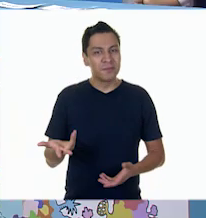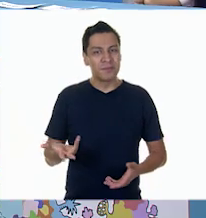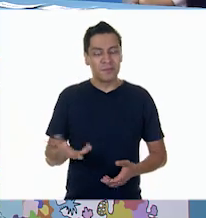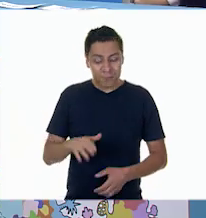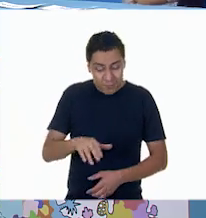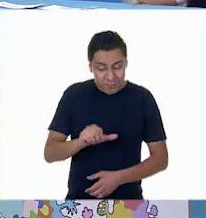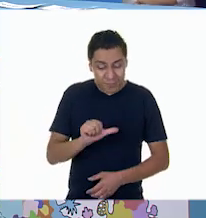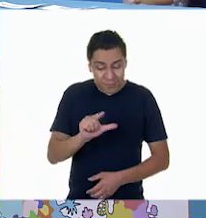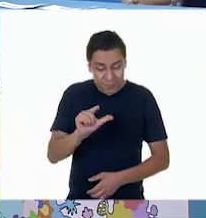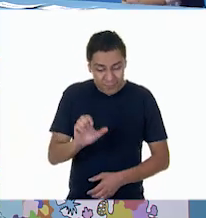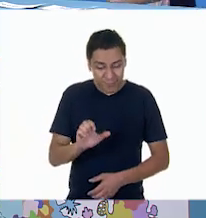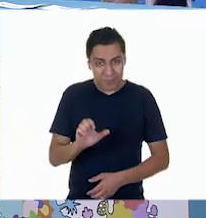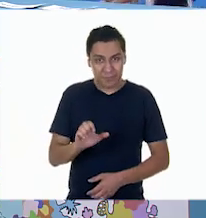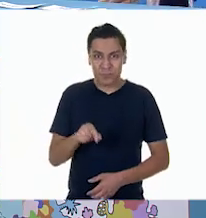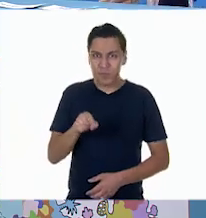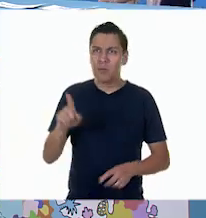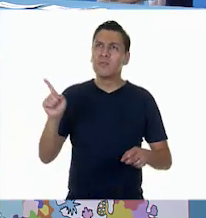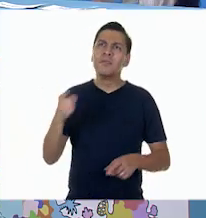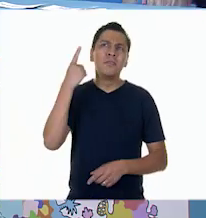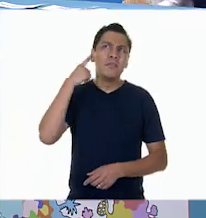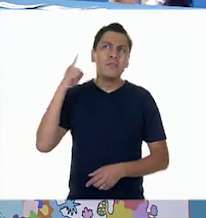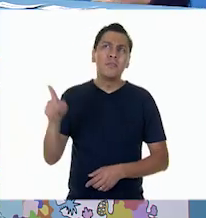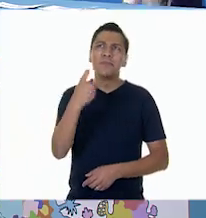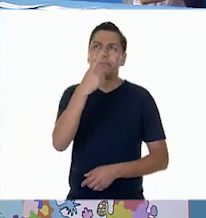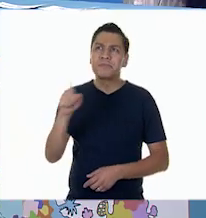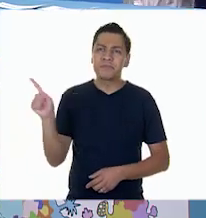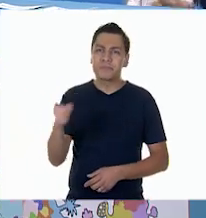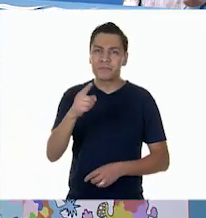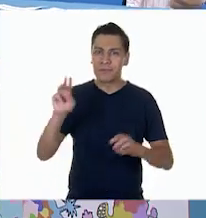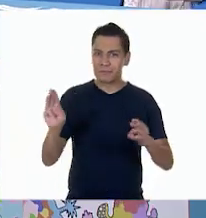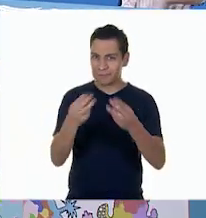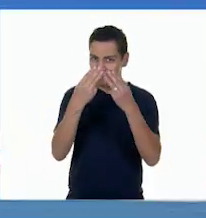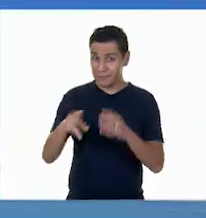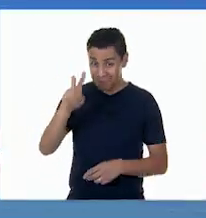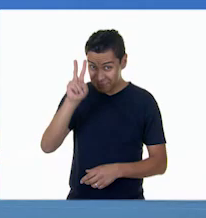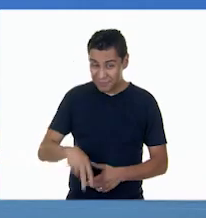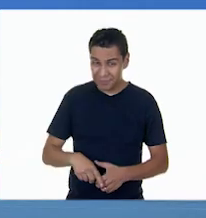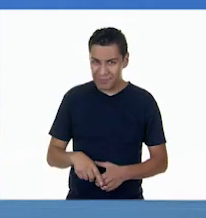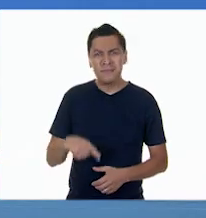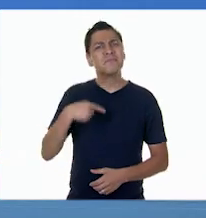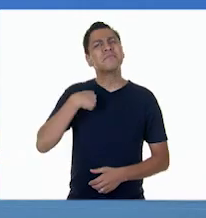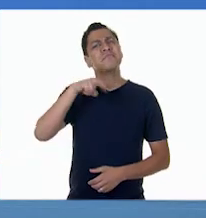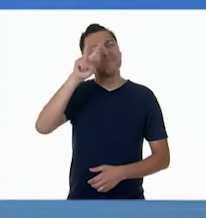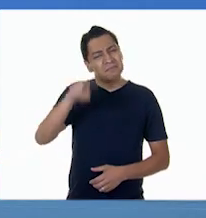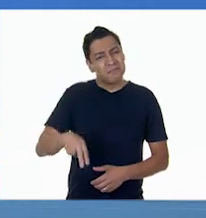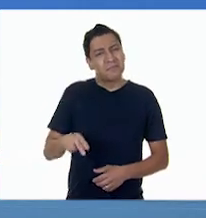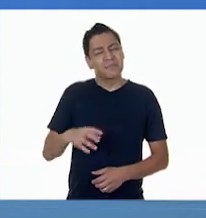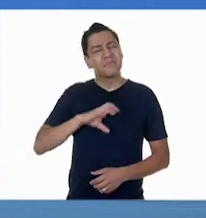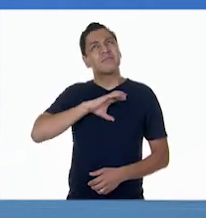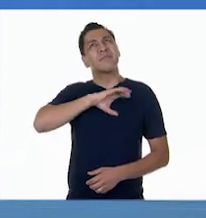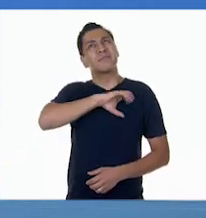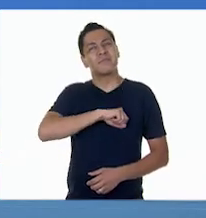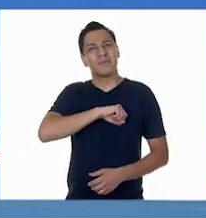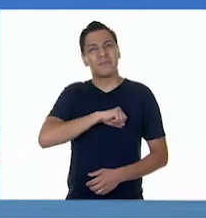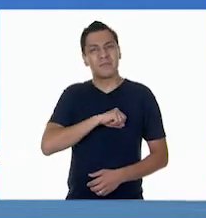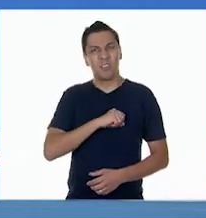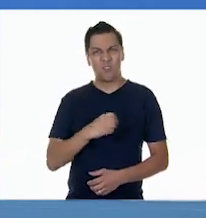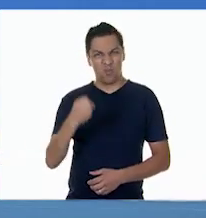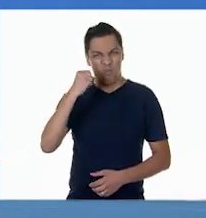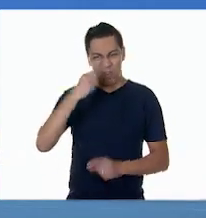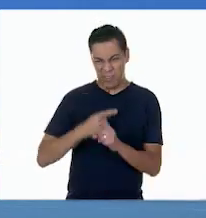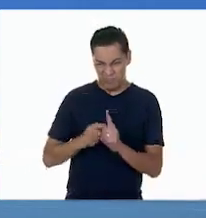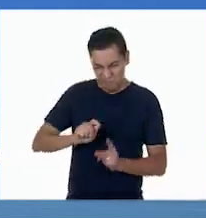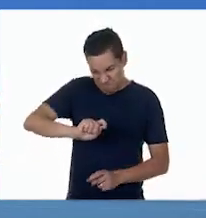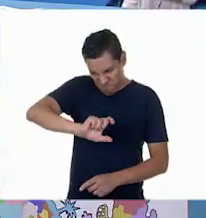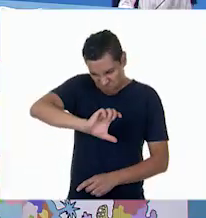Ale, estabas escuchando música, ¿verdad? ¡Ay, sí! Estaba escuchando mis canciones favoritas a todo volumen como me